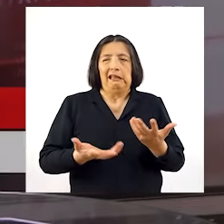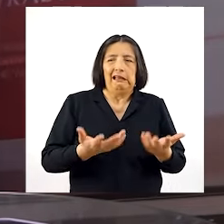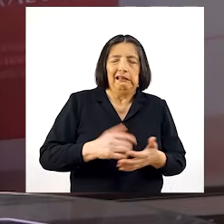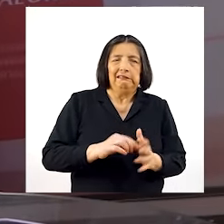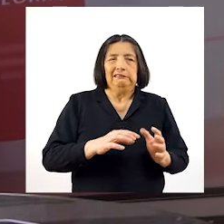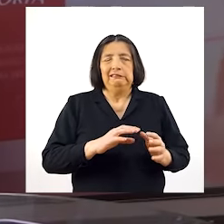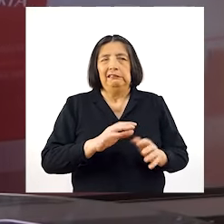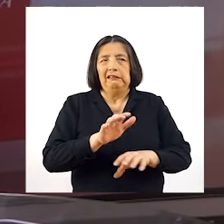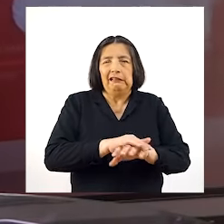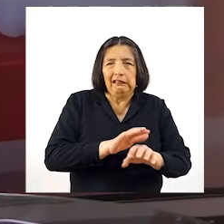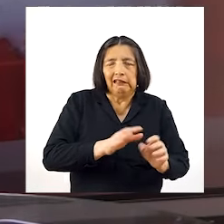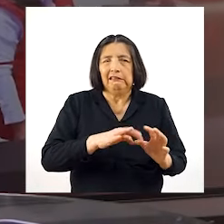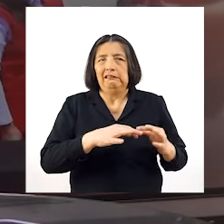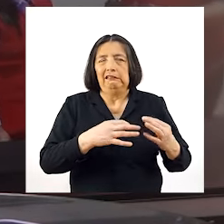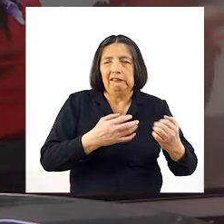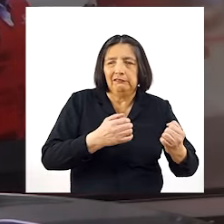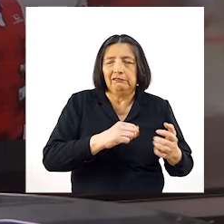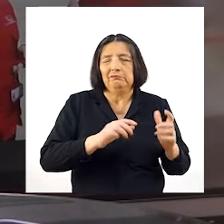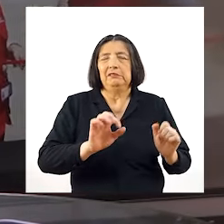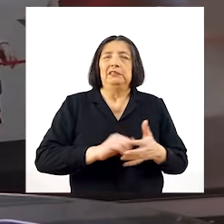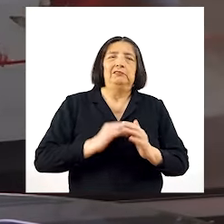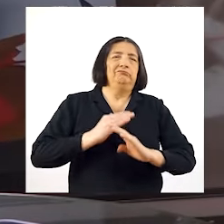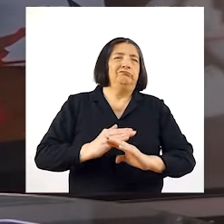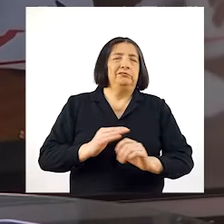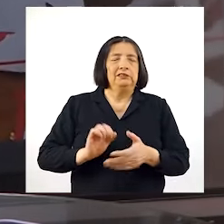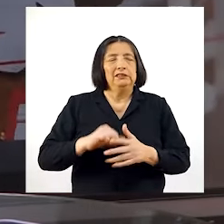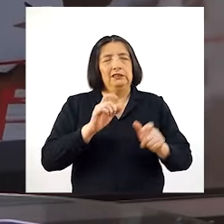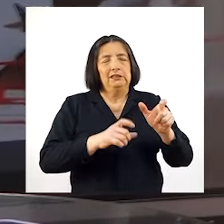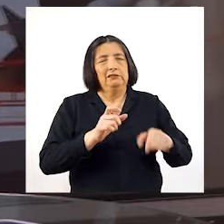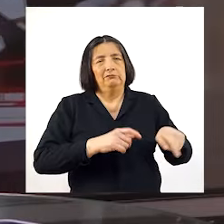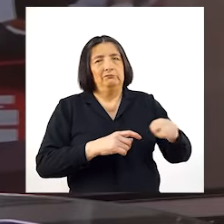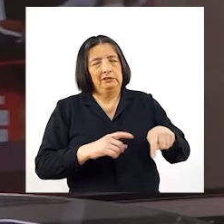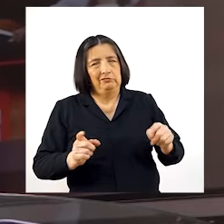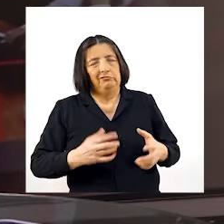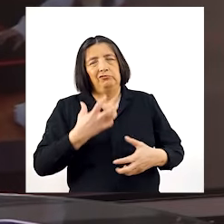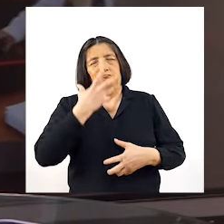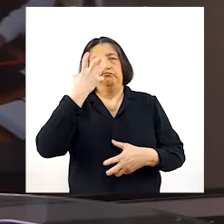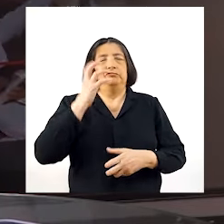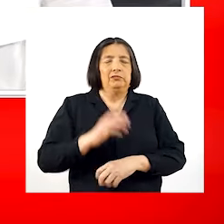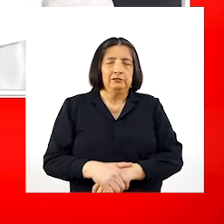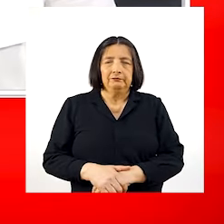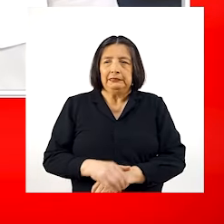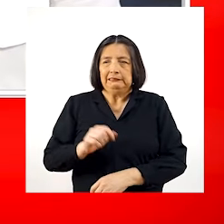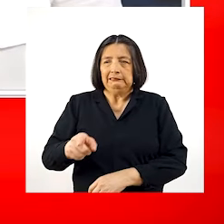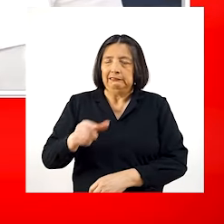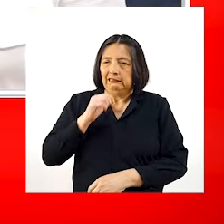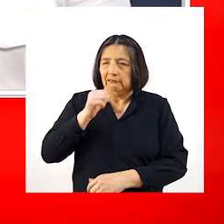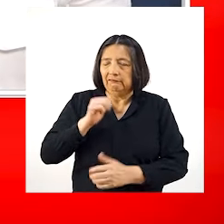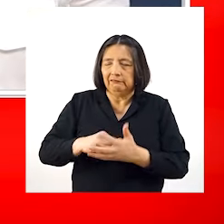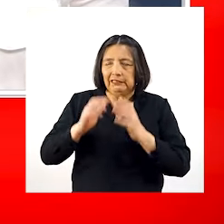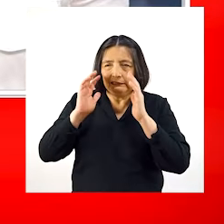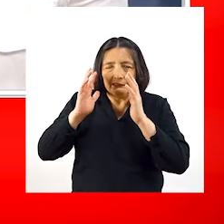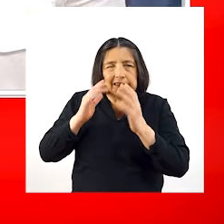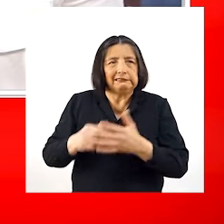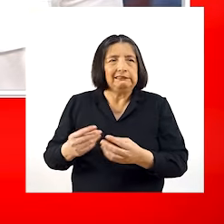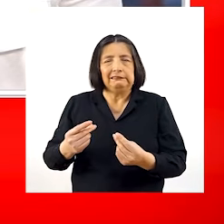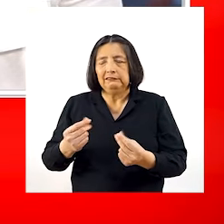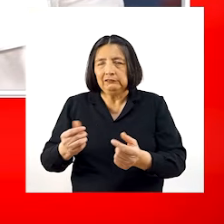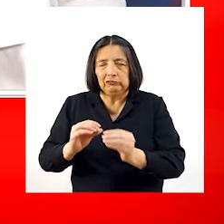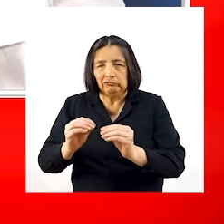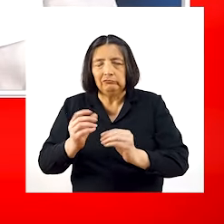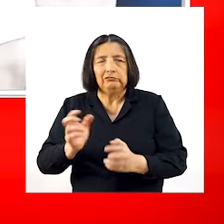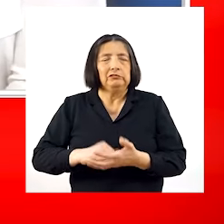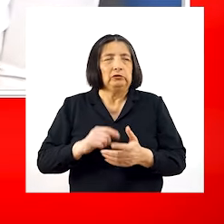que son los que se viene tratando de combatir y que a la ciudadanía claramente indigna. ¿Y esta falta de diligencia que usted